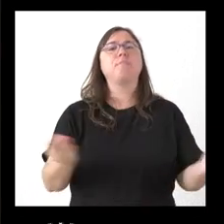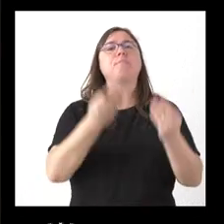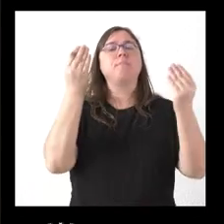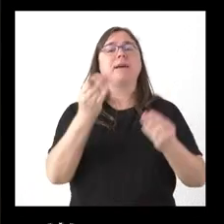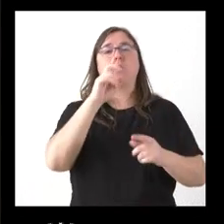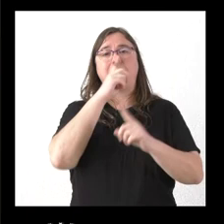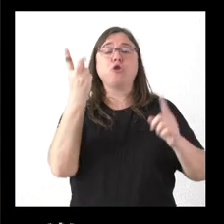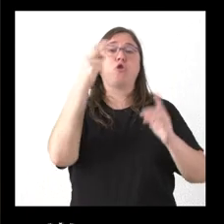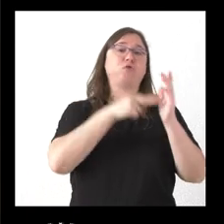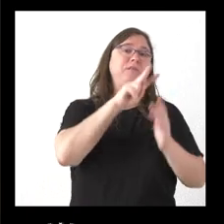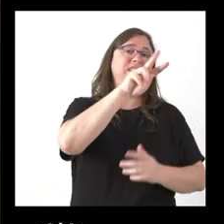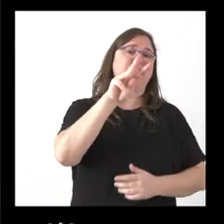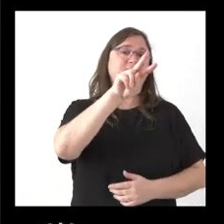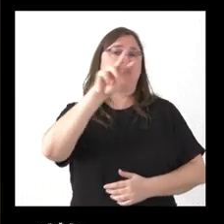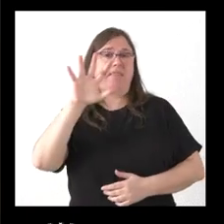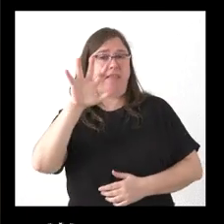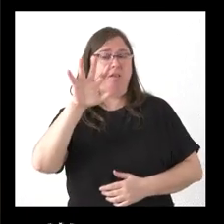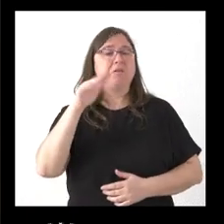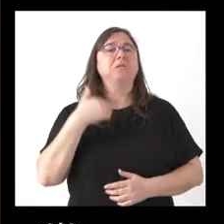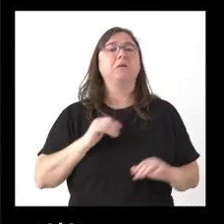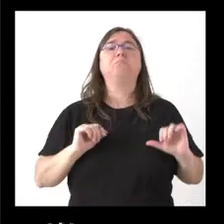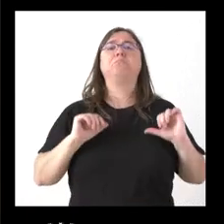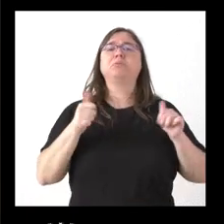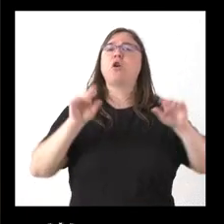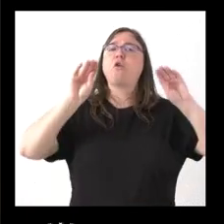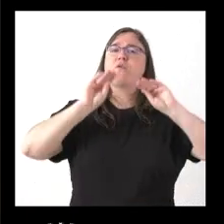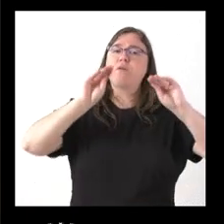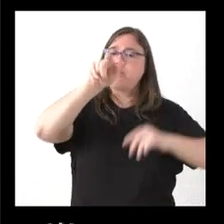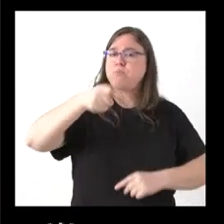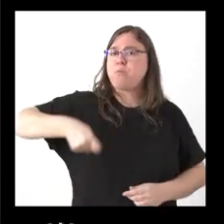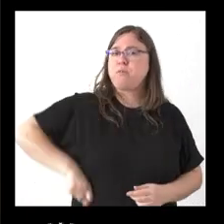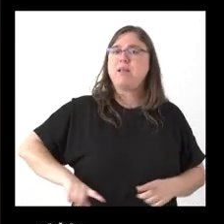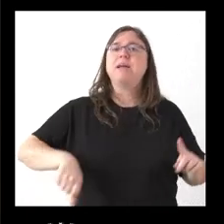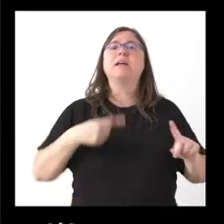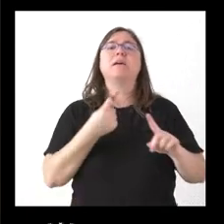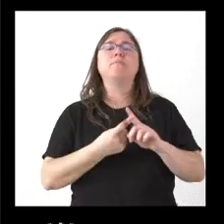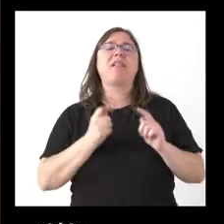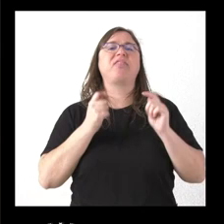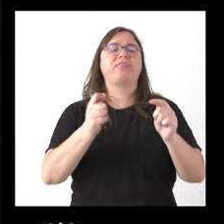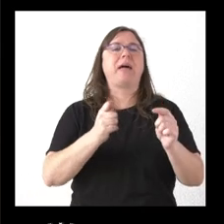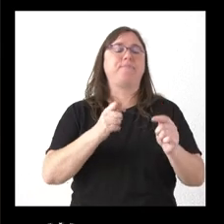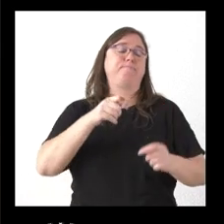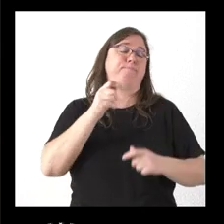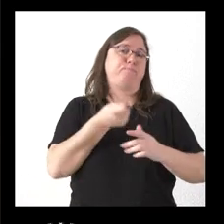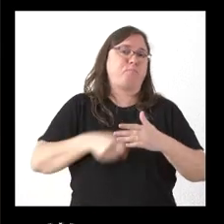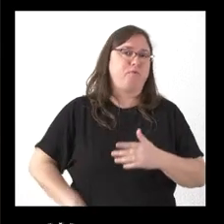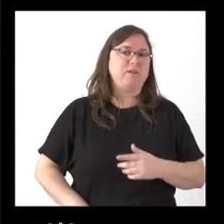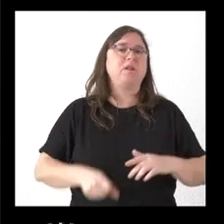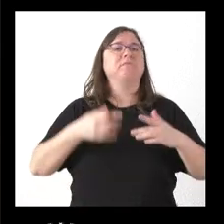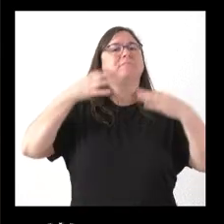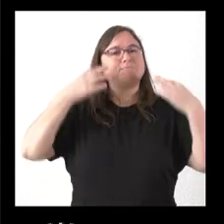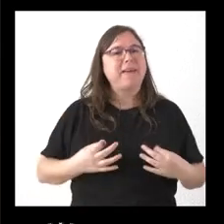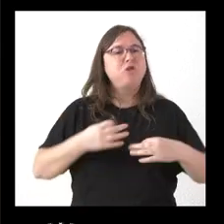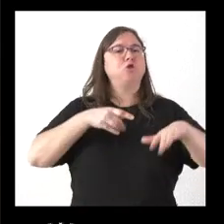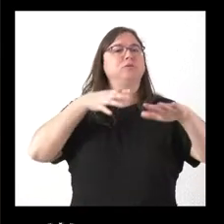23-25 que abarca tanto la formación del personal como la dotación de personal a los medios a la seguridad a la contratación